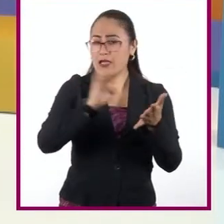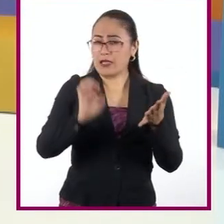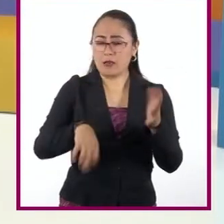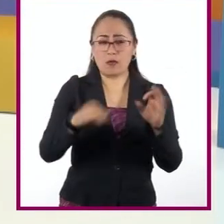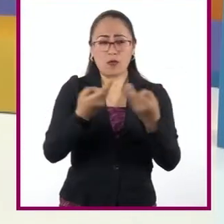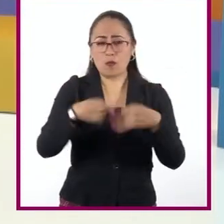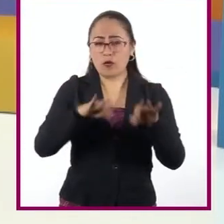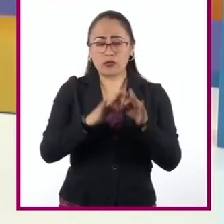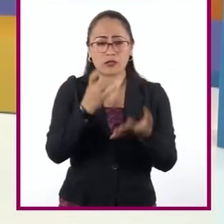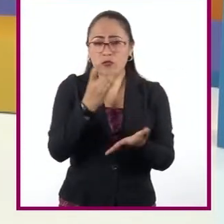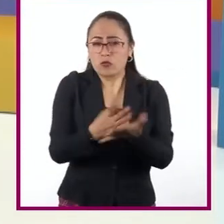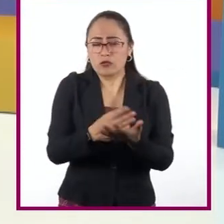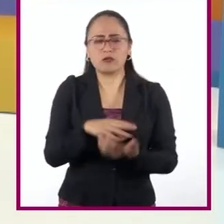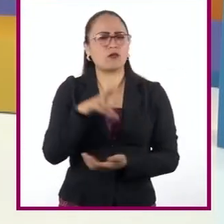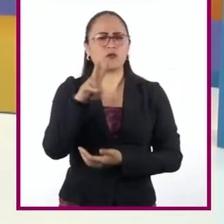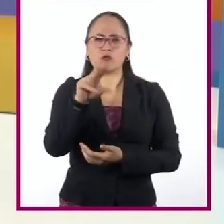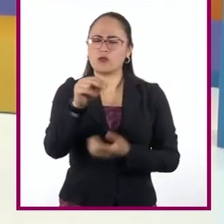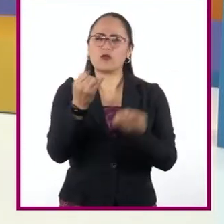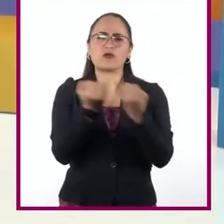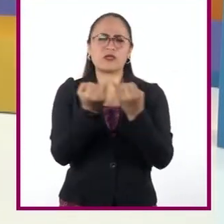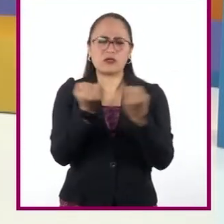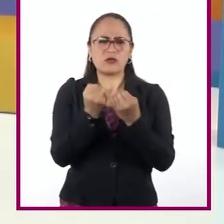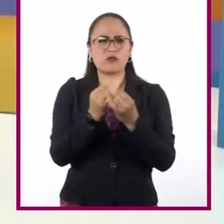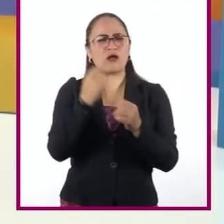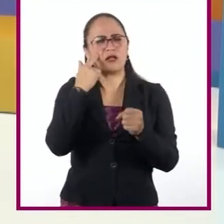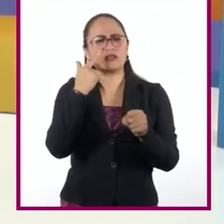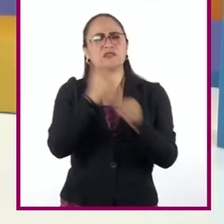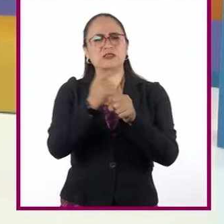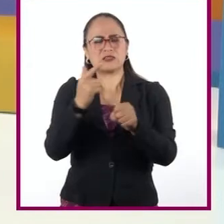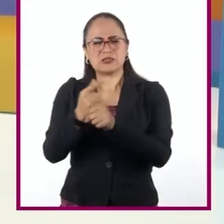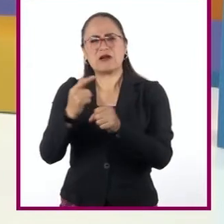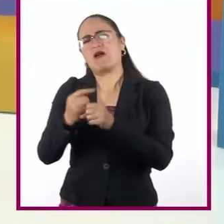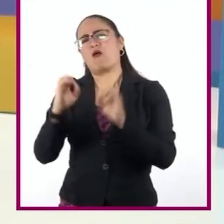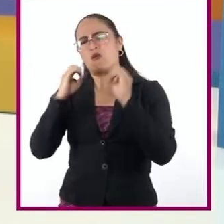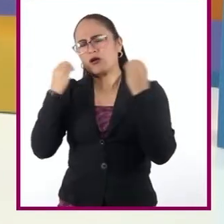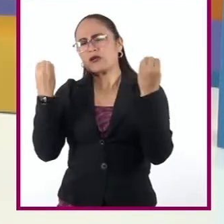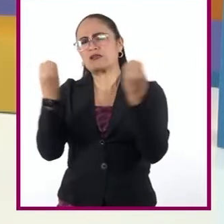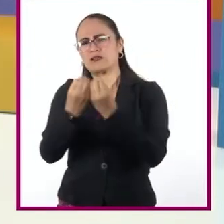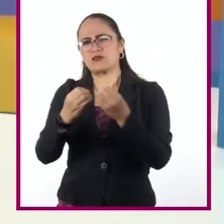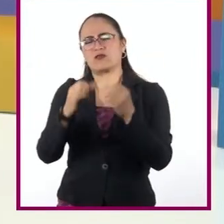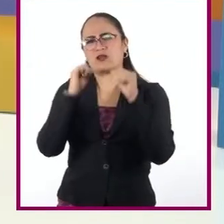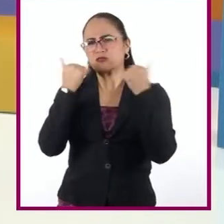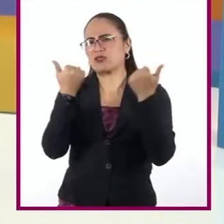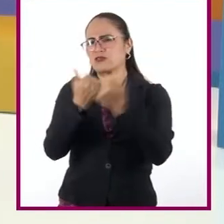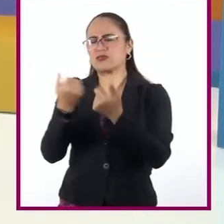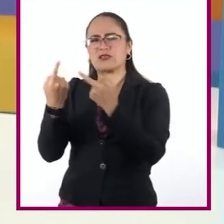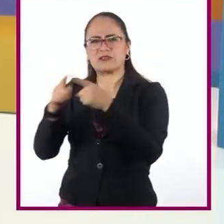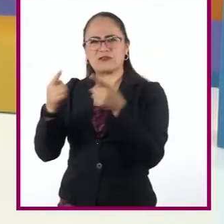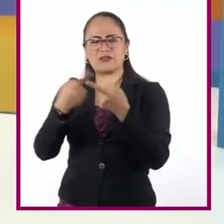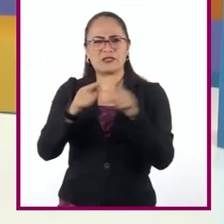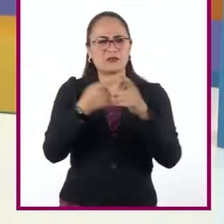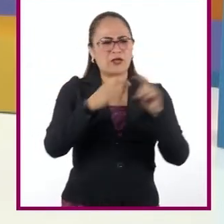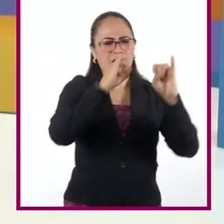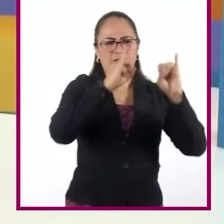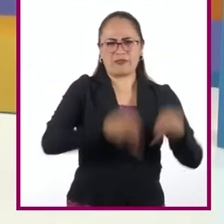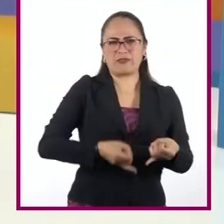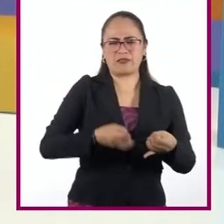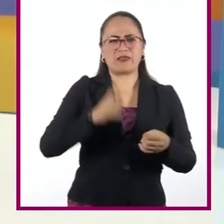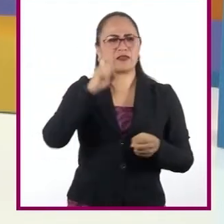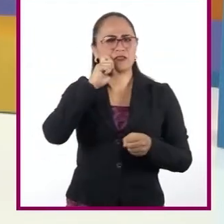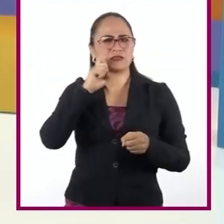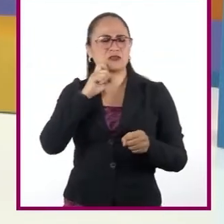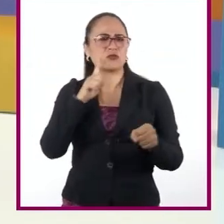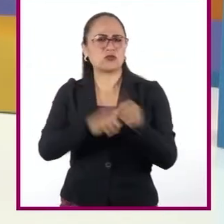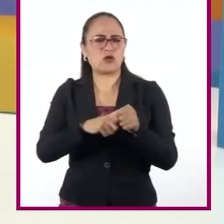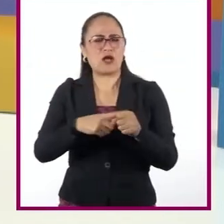significativo. También se puede conocer los logros de organizaciones de defensa del derecho a la identidad sexual, por la conservación